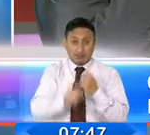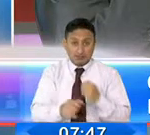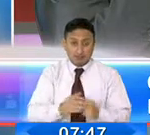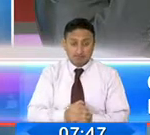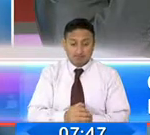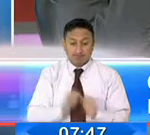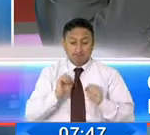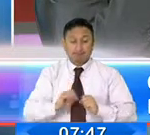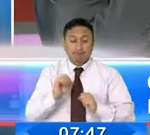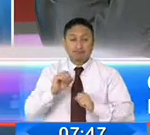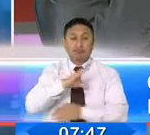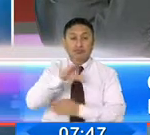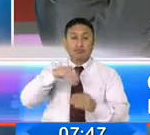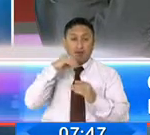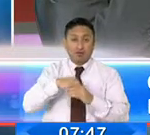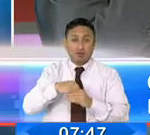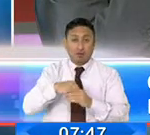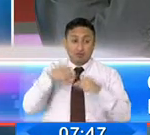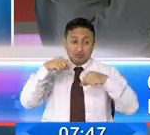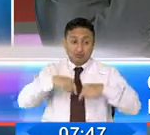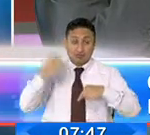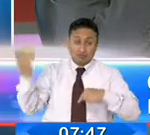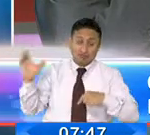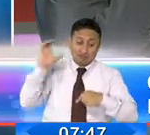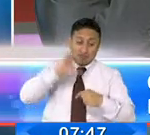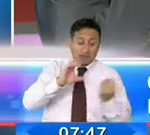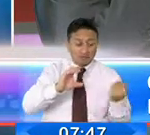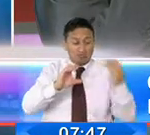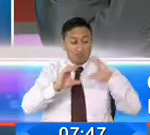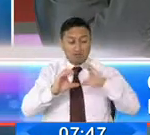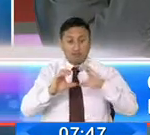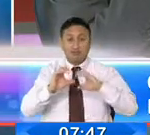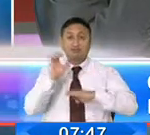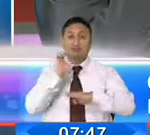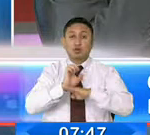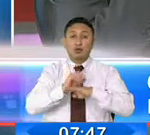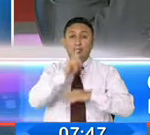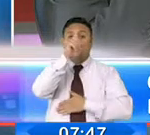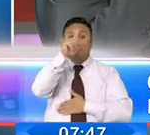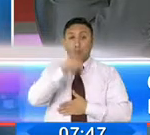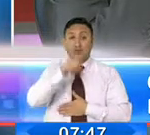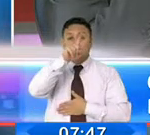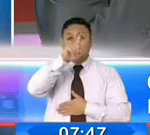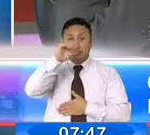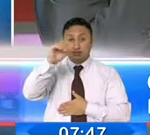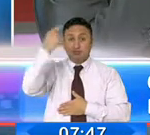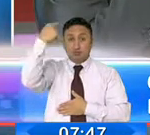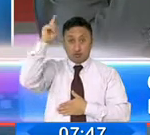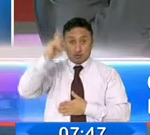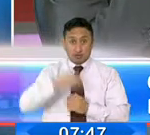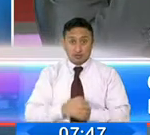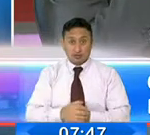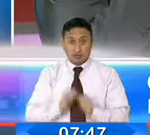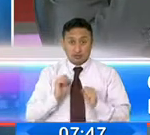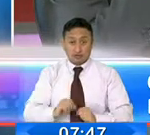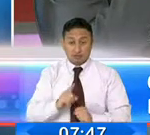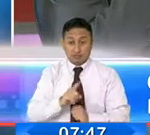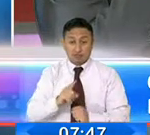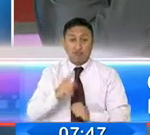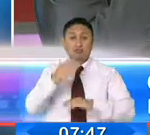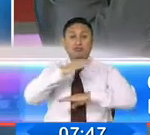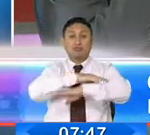venido a alimentar el fondo importante Reactívate Ecuador de $1,100 millones son fondos a plazo conveniente,